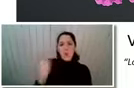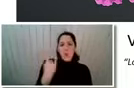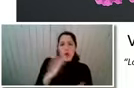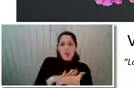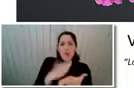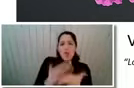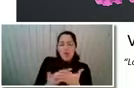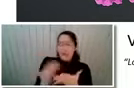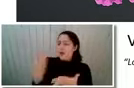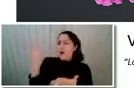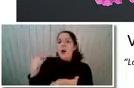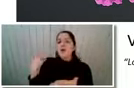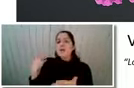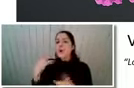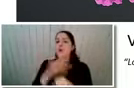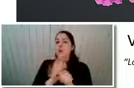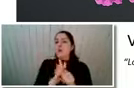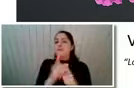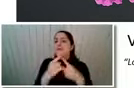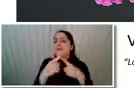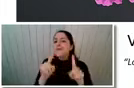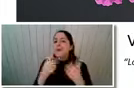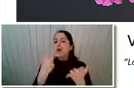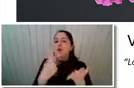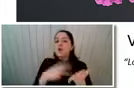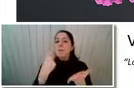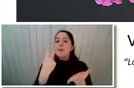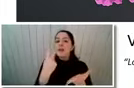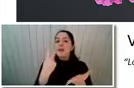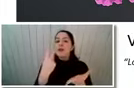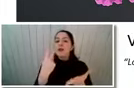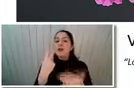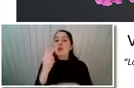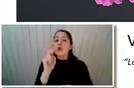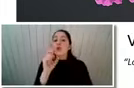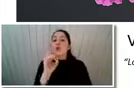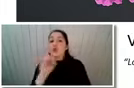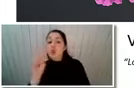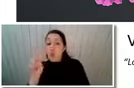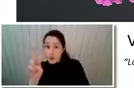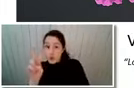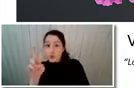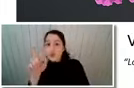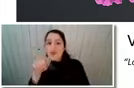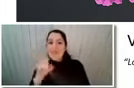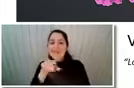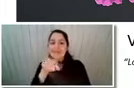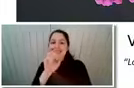ocurrida en el 2002 por el SARS, o la del 2012 por el MERS.